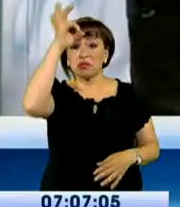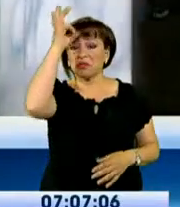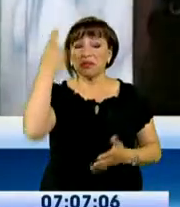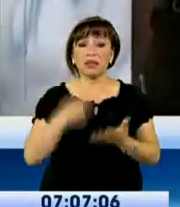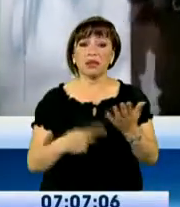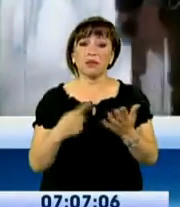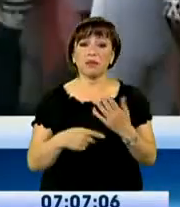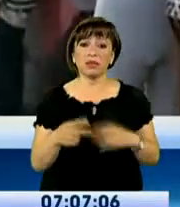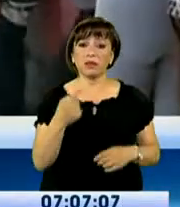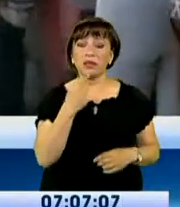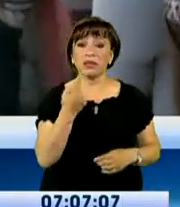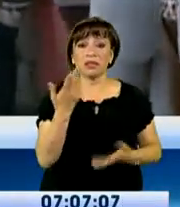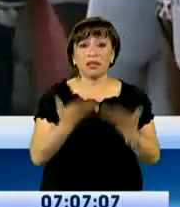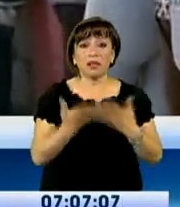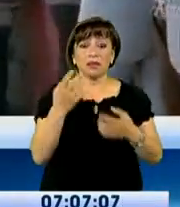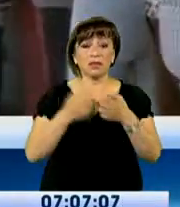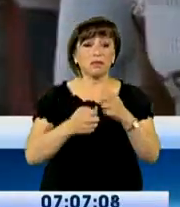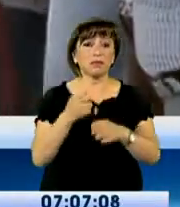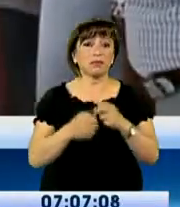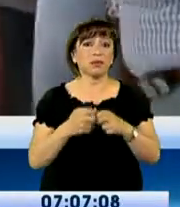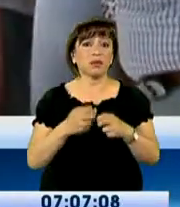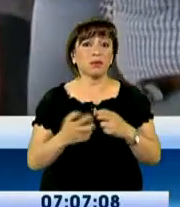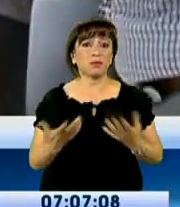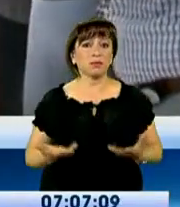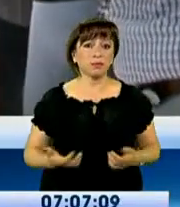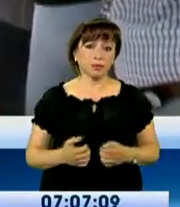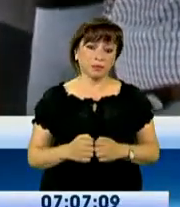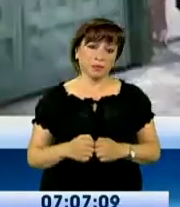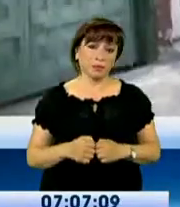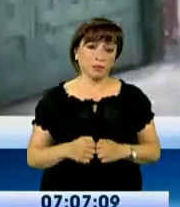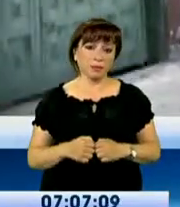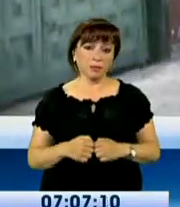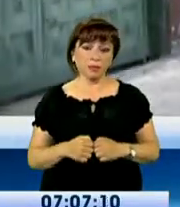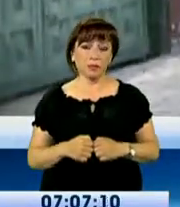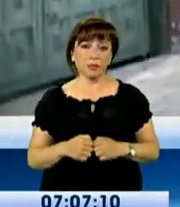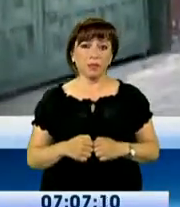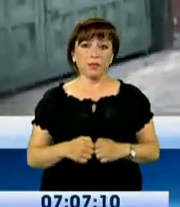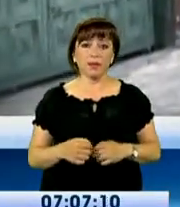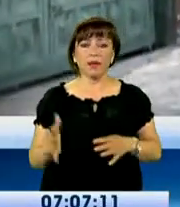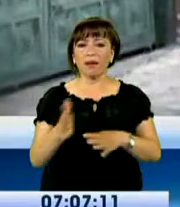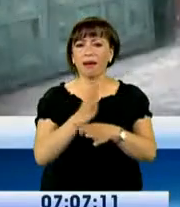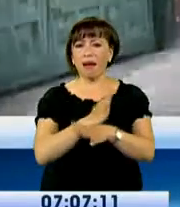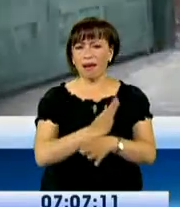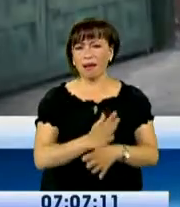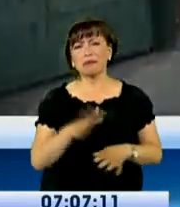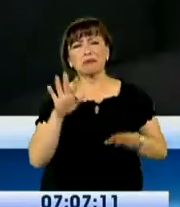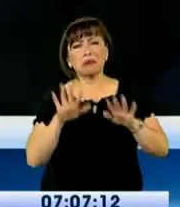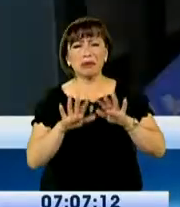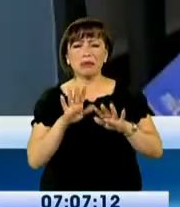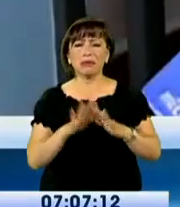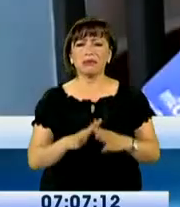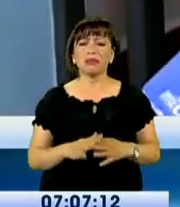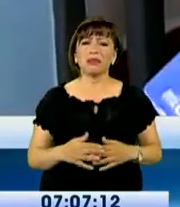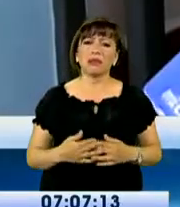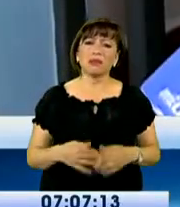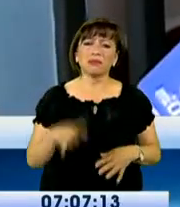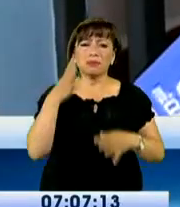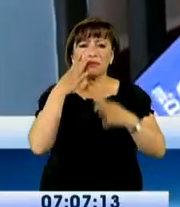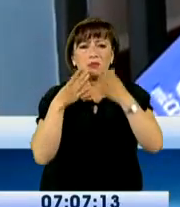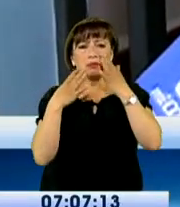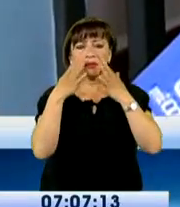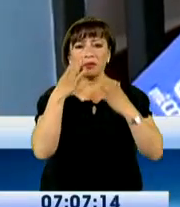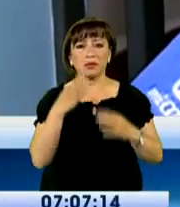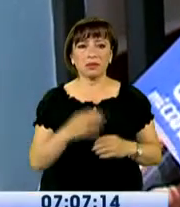estaba atravesando la joven mujer. Los curiosos a baja voz murmuraban que horas antes parecía que estaban libando. Lo que sí, al chico le veía